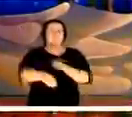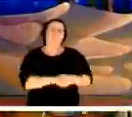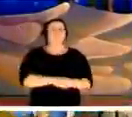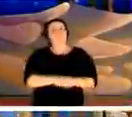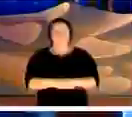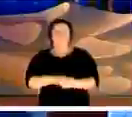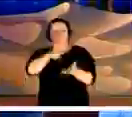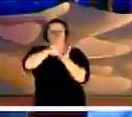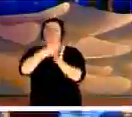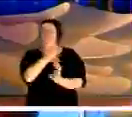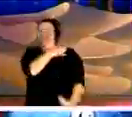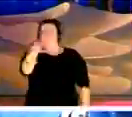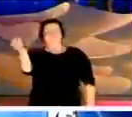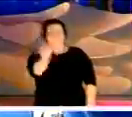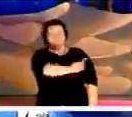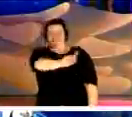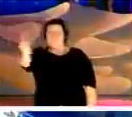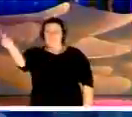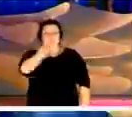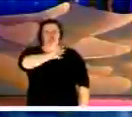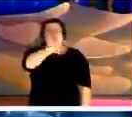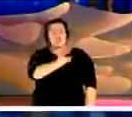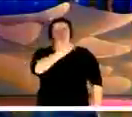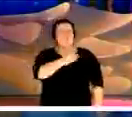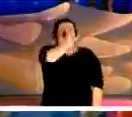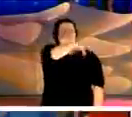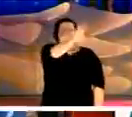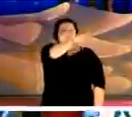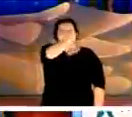sistema imperfecto, entre tanto ayuntamiento,